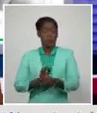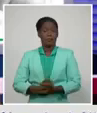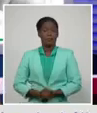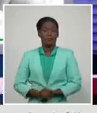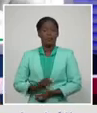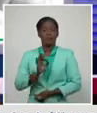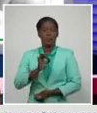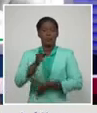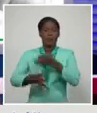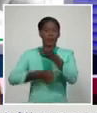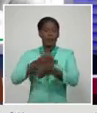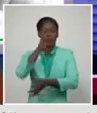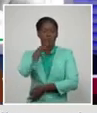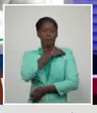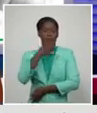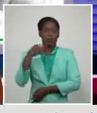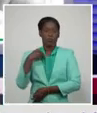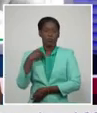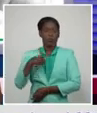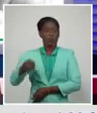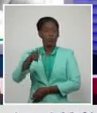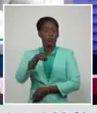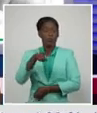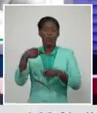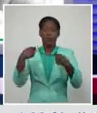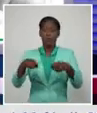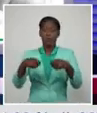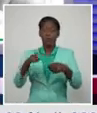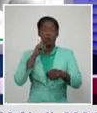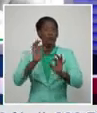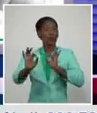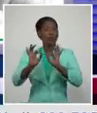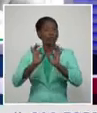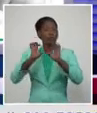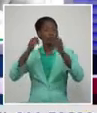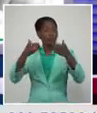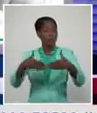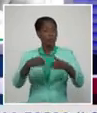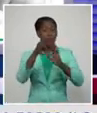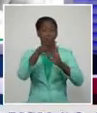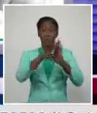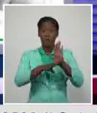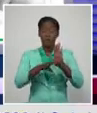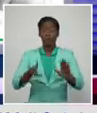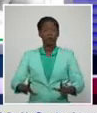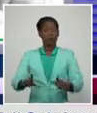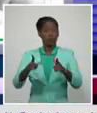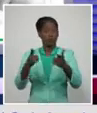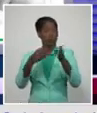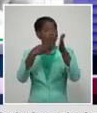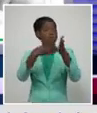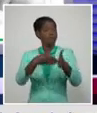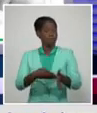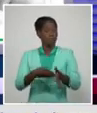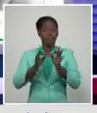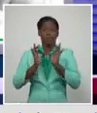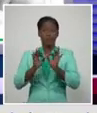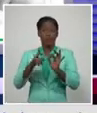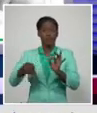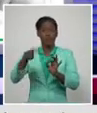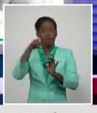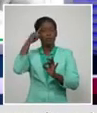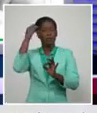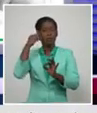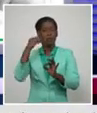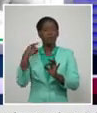experto en este espacio. No es posible descuidar ninguna de las medidas indicadas. Siempre a esta hora dejarles saber nuestro mensaje